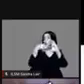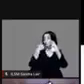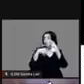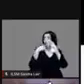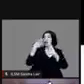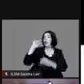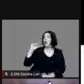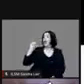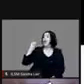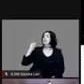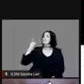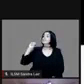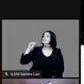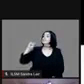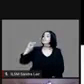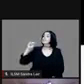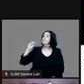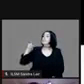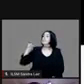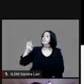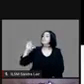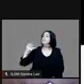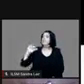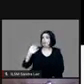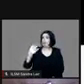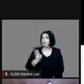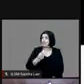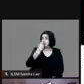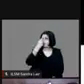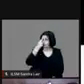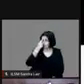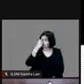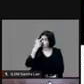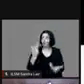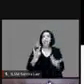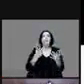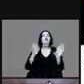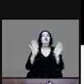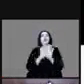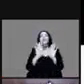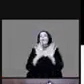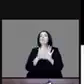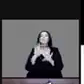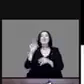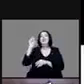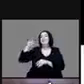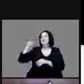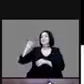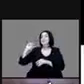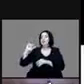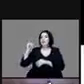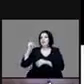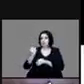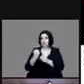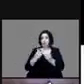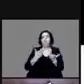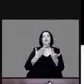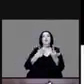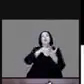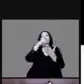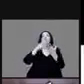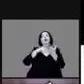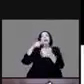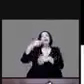mencionar y les recuerdo las líneas de desarrollo del ensayo la primera línea es los lugares de memoria en torno a